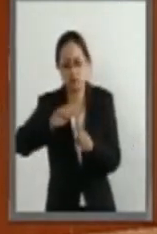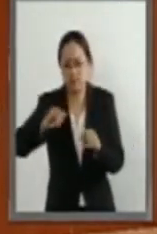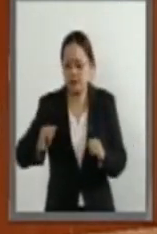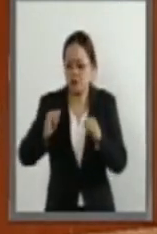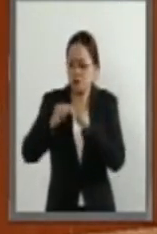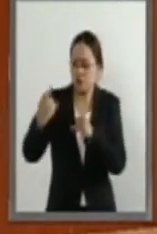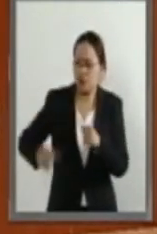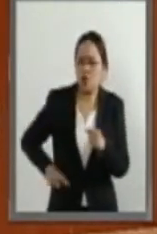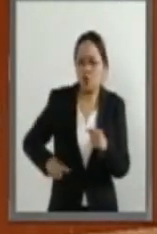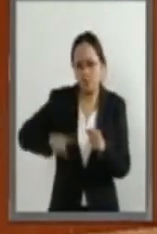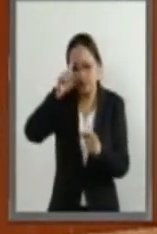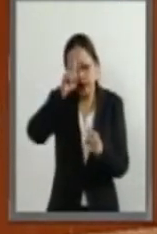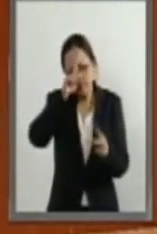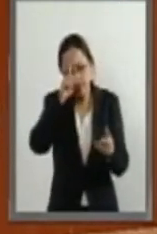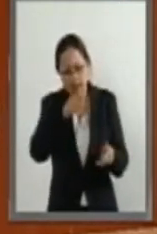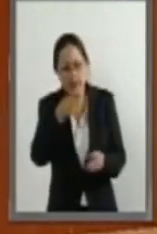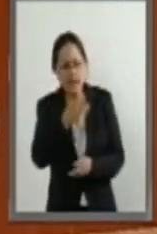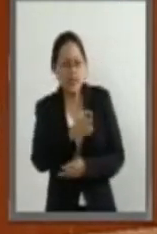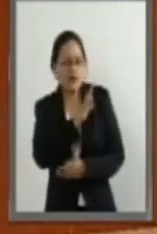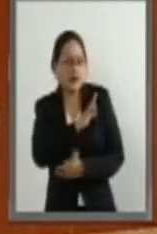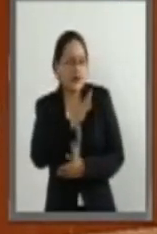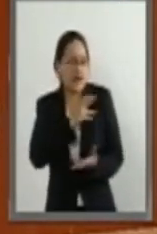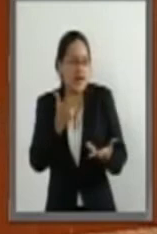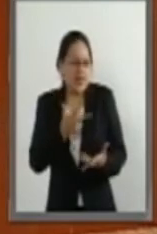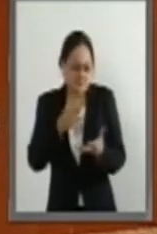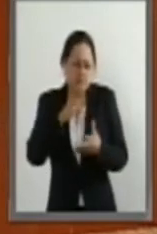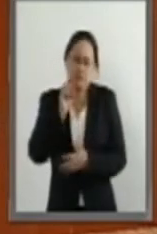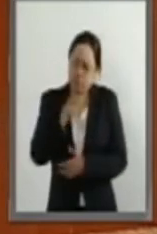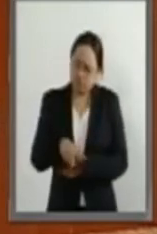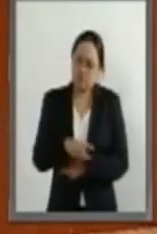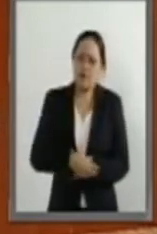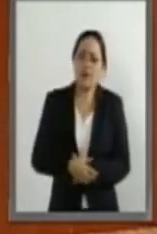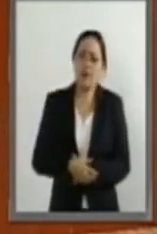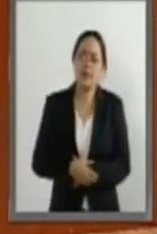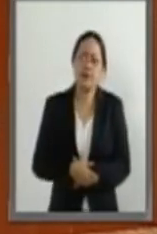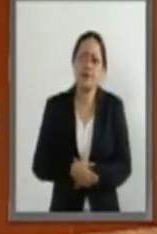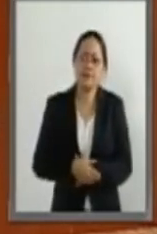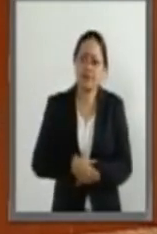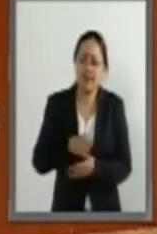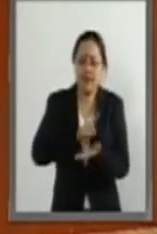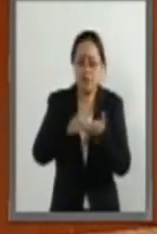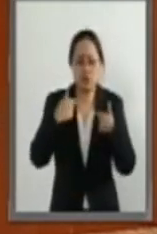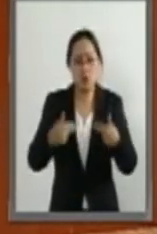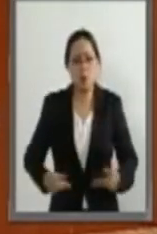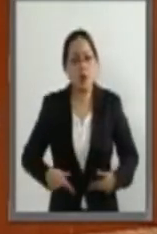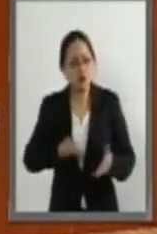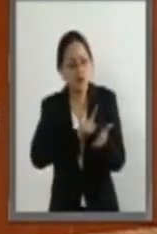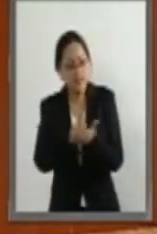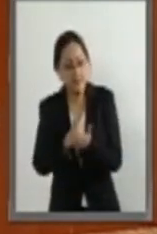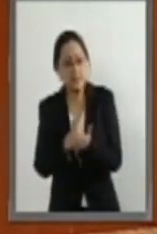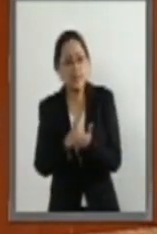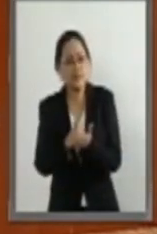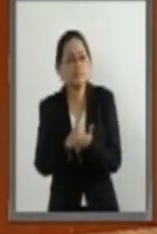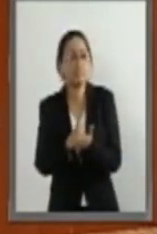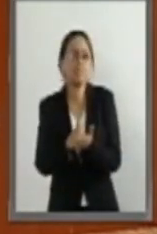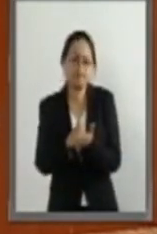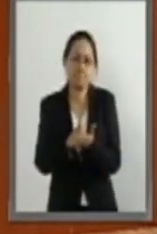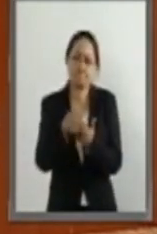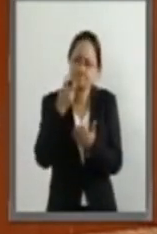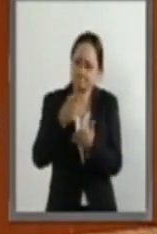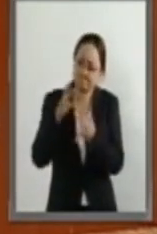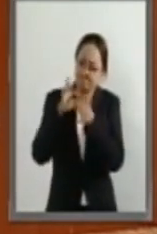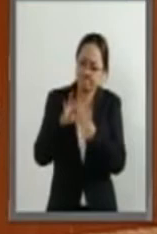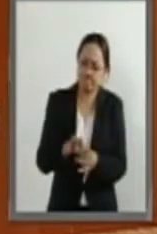Estado nos dirigen es viable y es posible, que la defensa de los derechos humanos, recordémoslo, es un